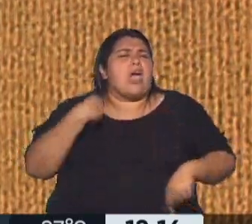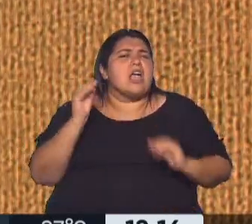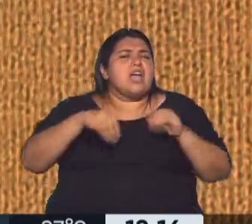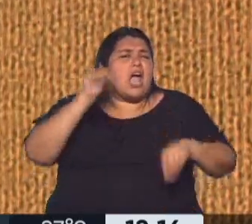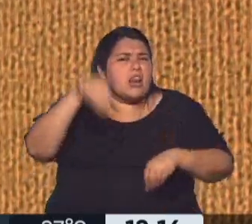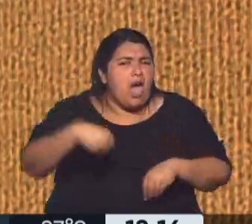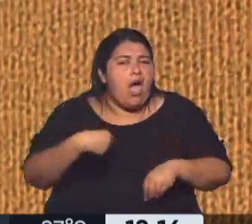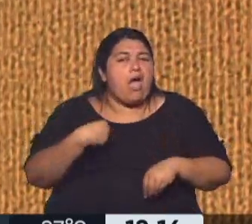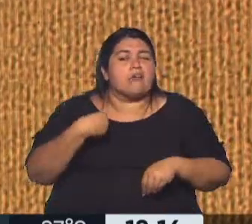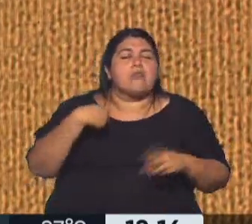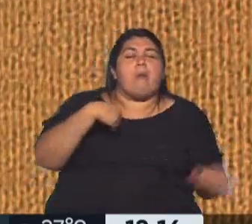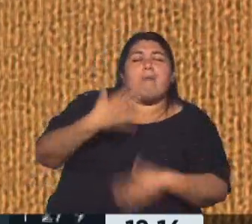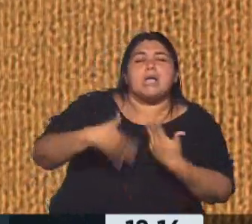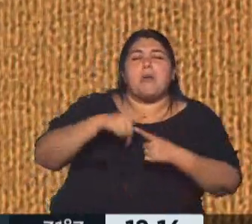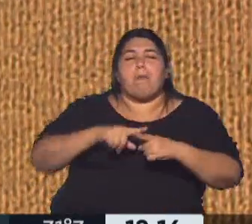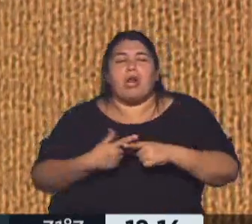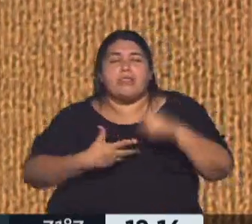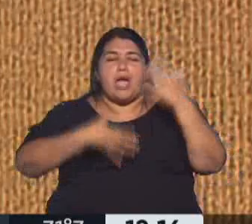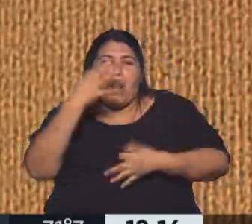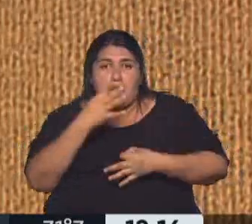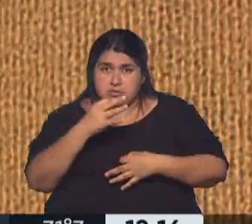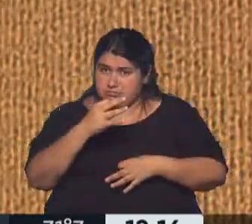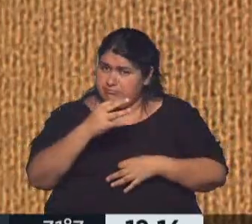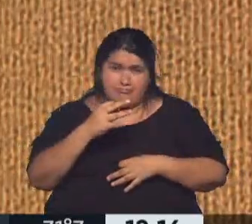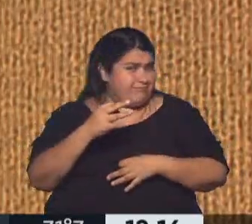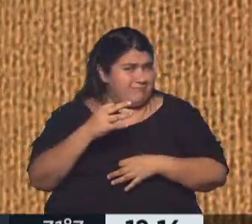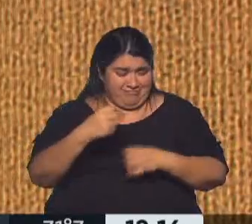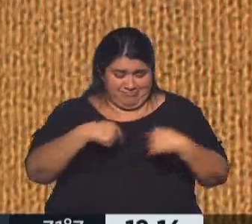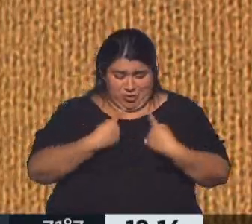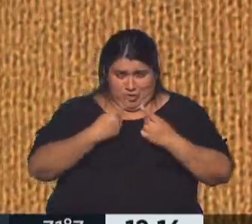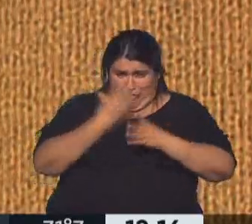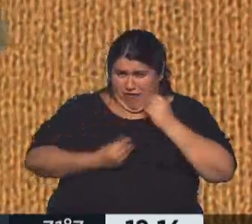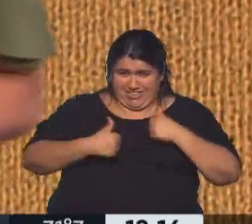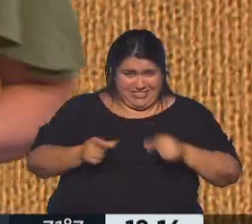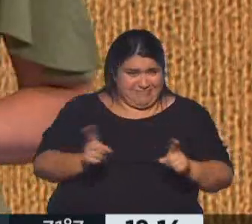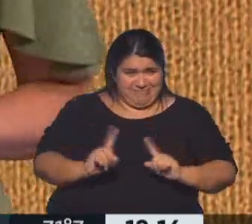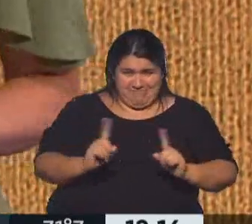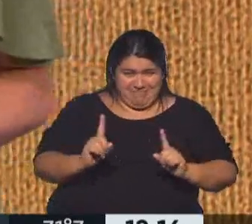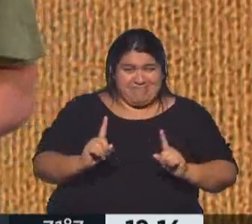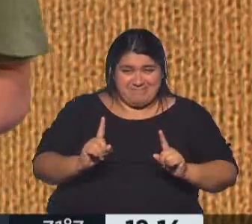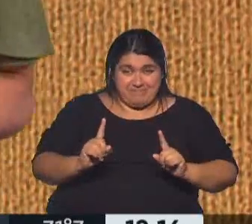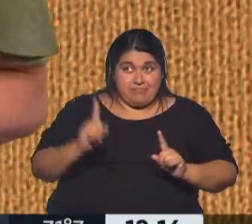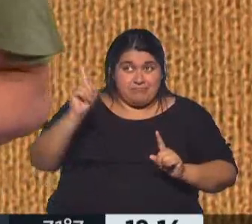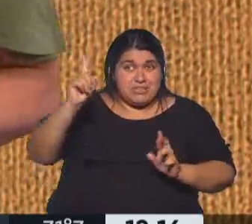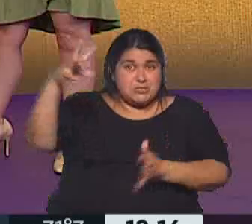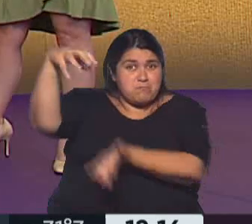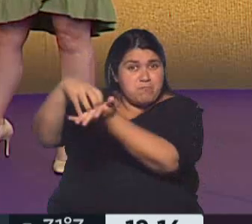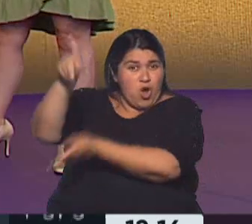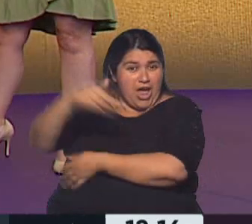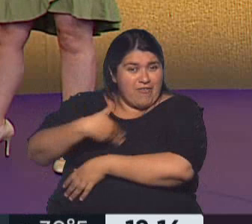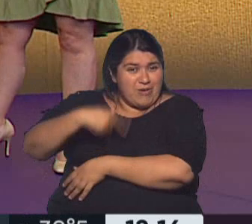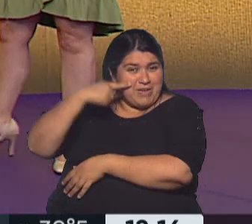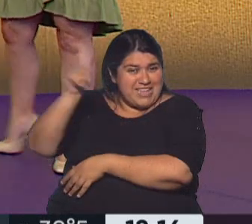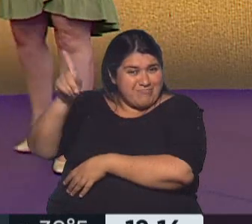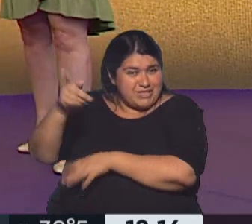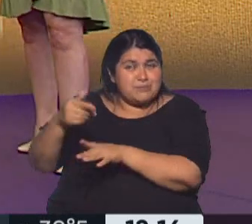estábamos politizando demasiado el análisis. Bueno, evidentemente no estábamos equivocados porque estaba diciendo el organismo lo que hemos dicho durante